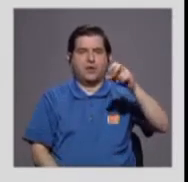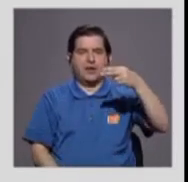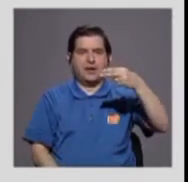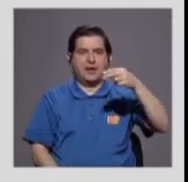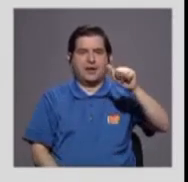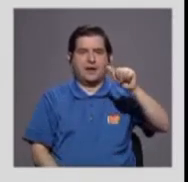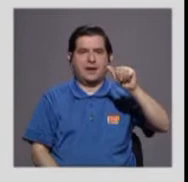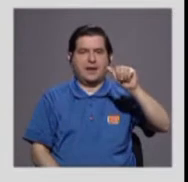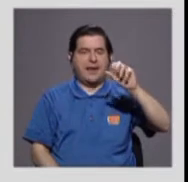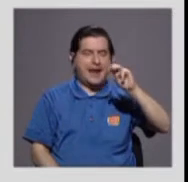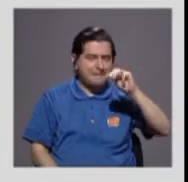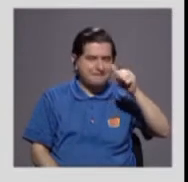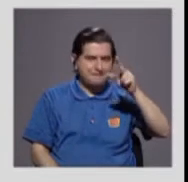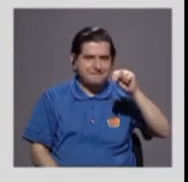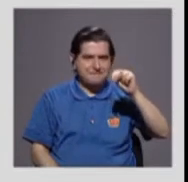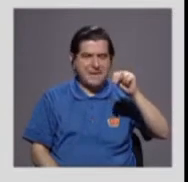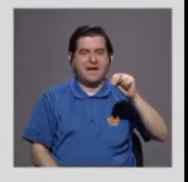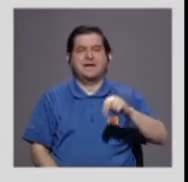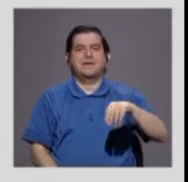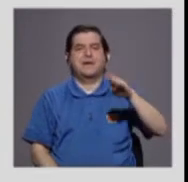2007-2008.